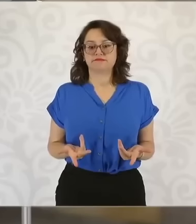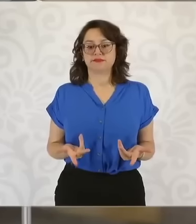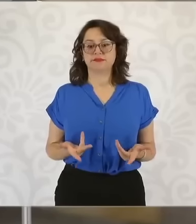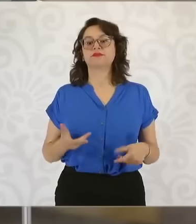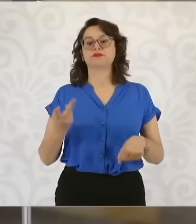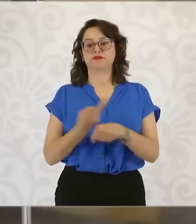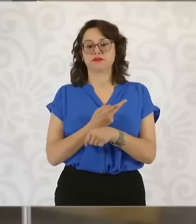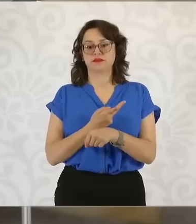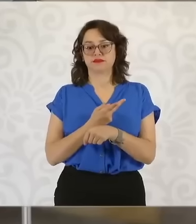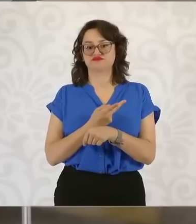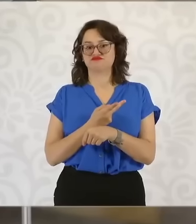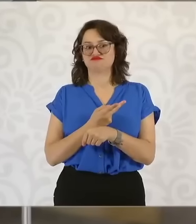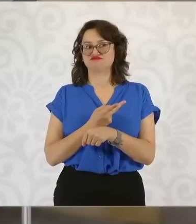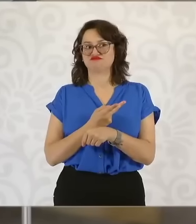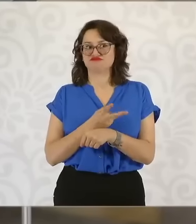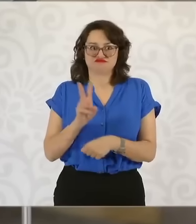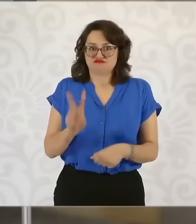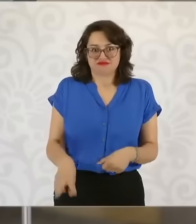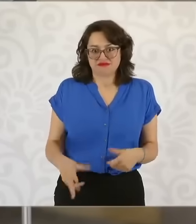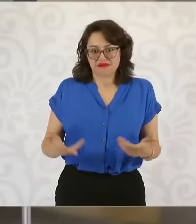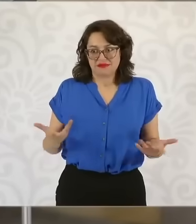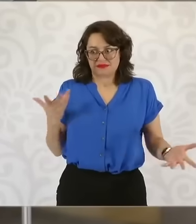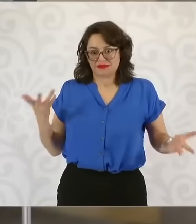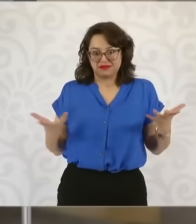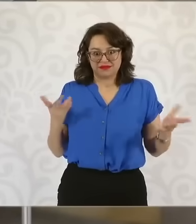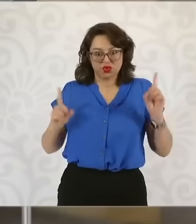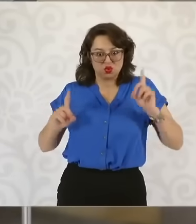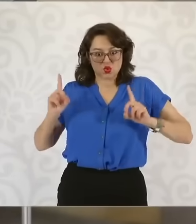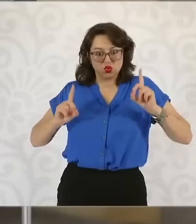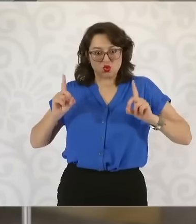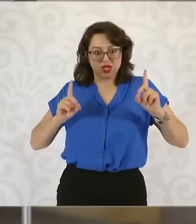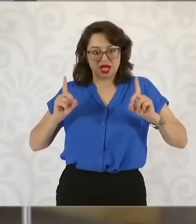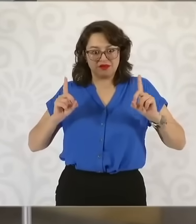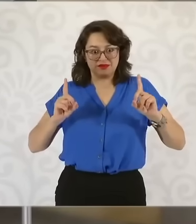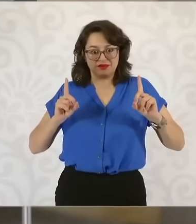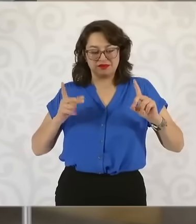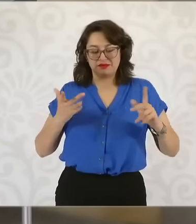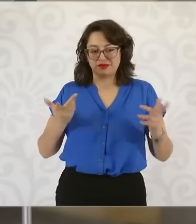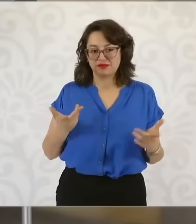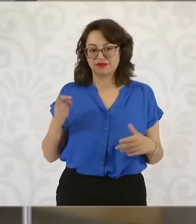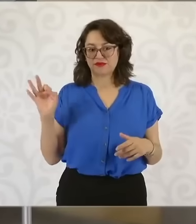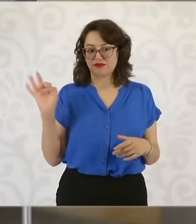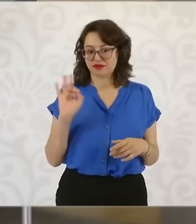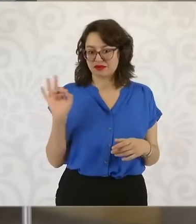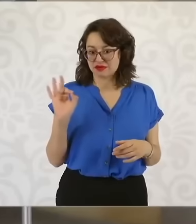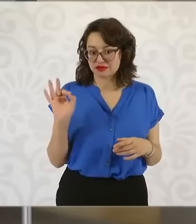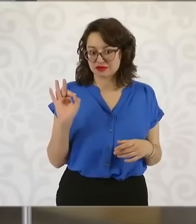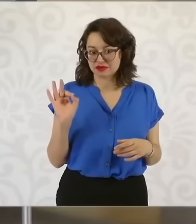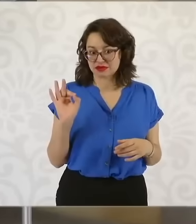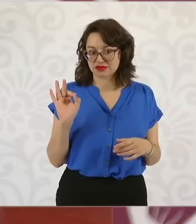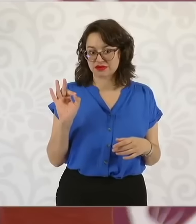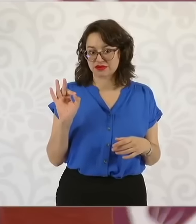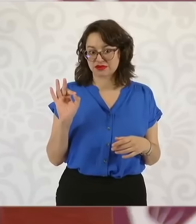pues siembra esta duda, ¿no? Incluso hasta dicen que si no se trata de algo pues hecho